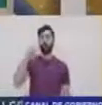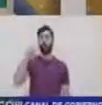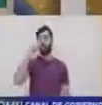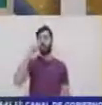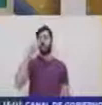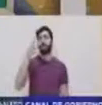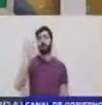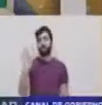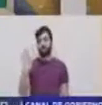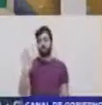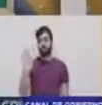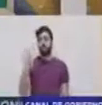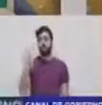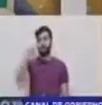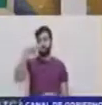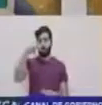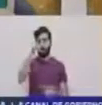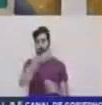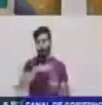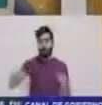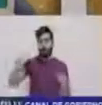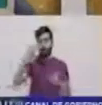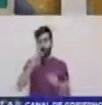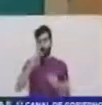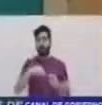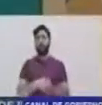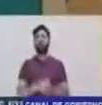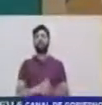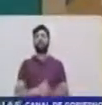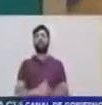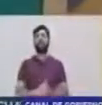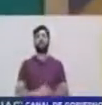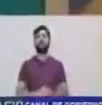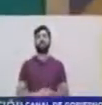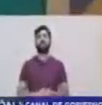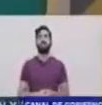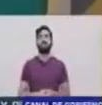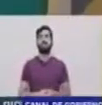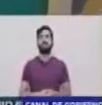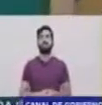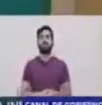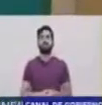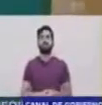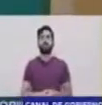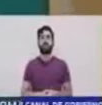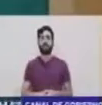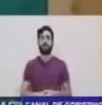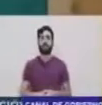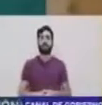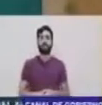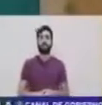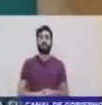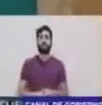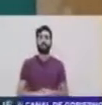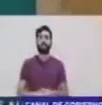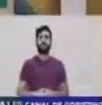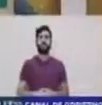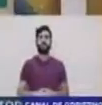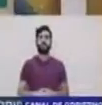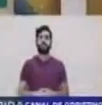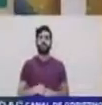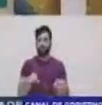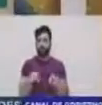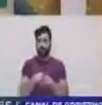el perímetro es igual al producto del diámetro por pi, o dos veces el radio por pi, que es lo